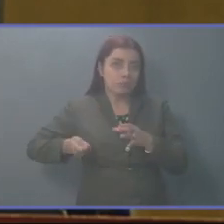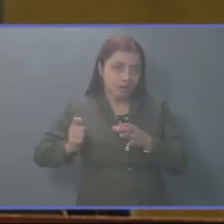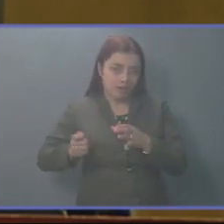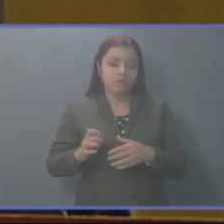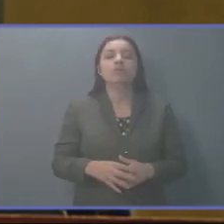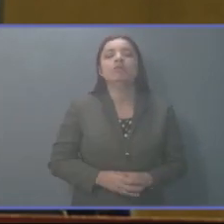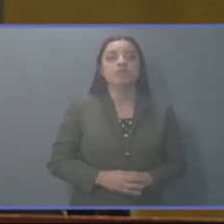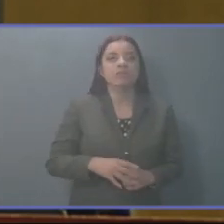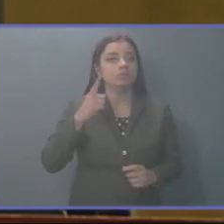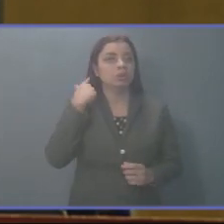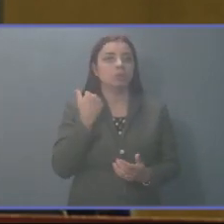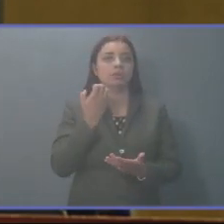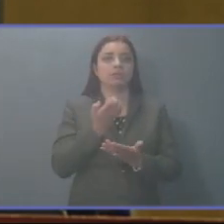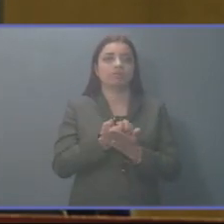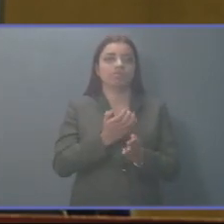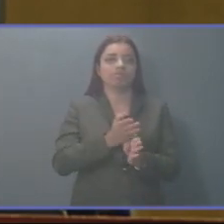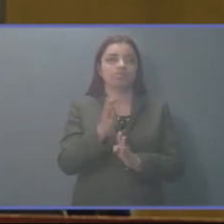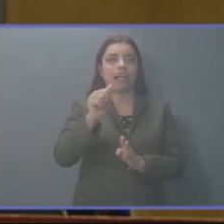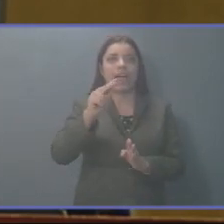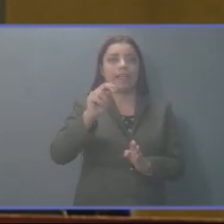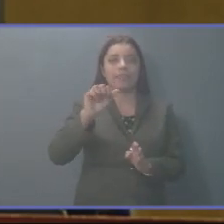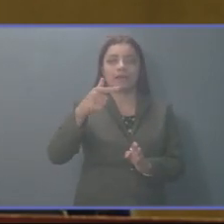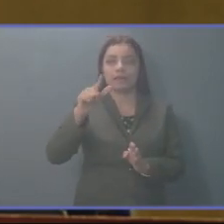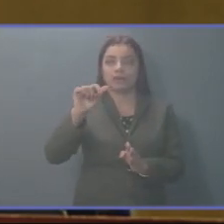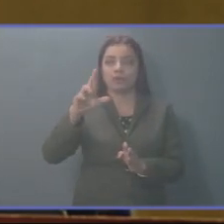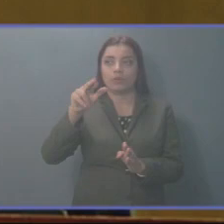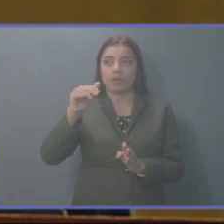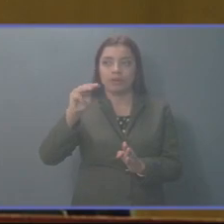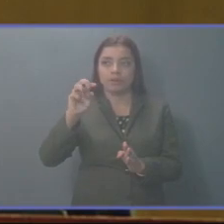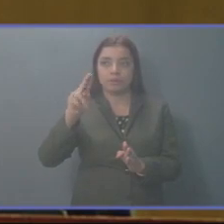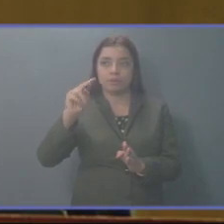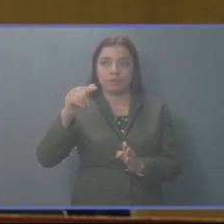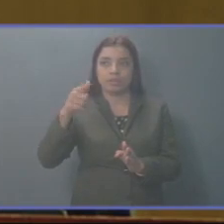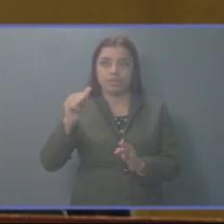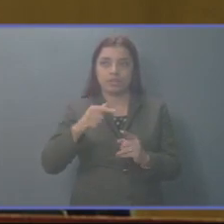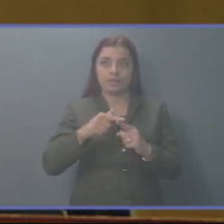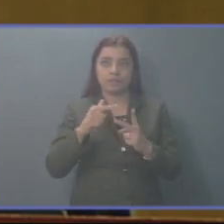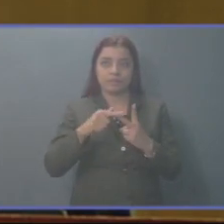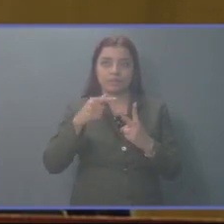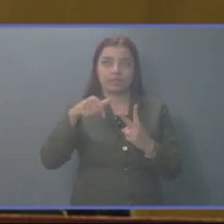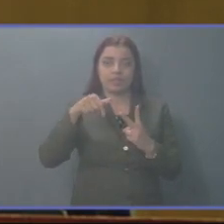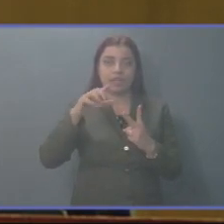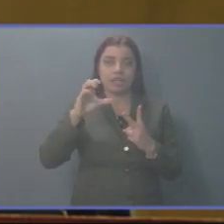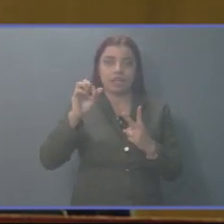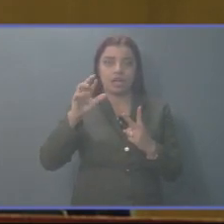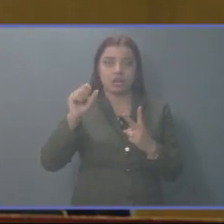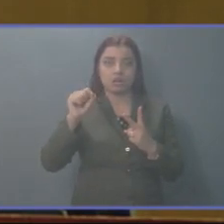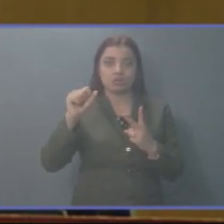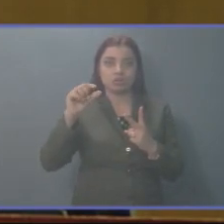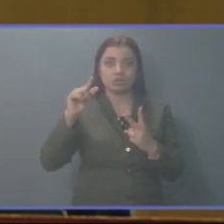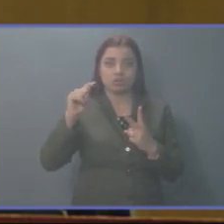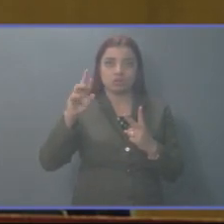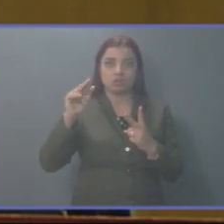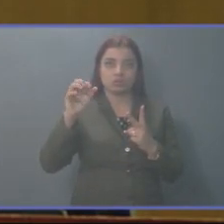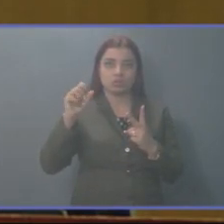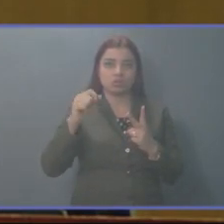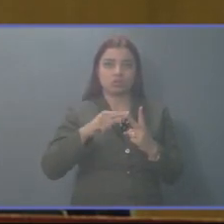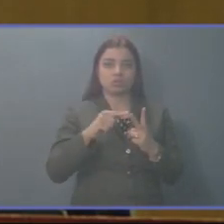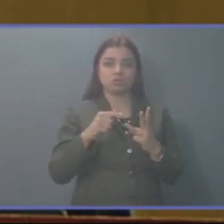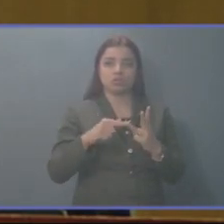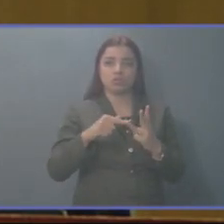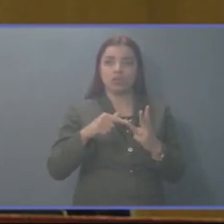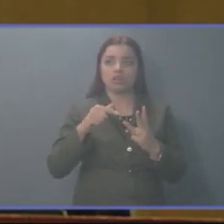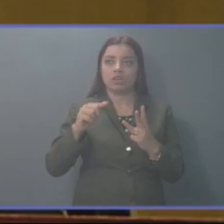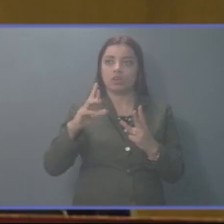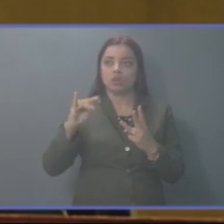Al economista Ana Gloria Munguía, al químico Carlos Vladimir Osorio Turcios, al ingeniero agrónomo